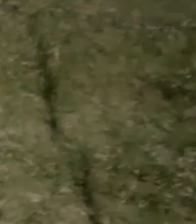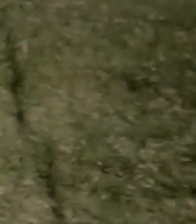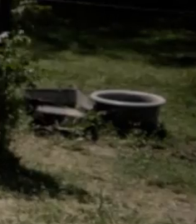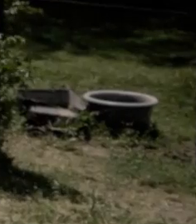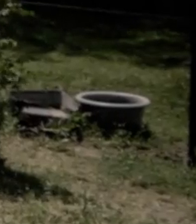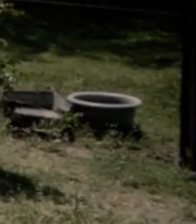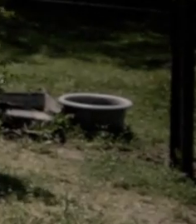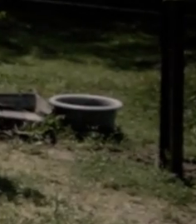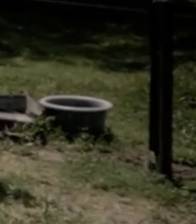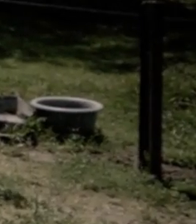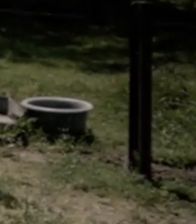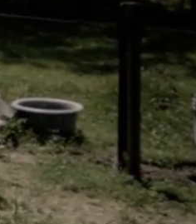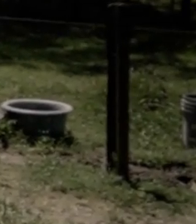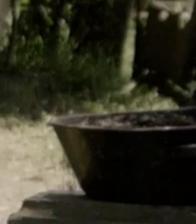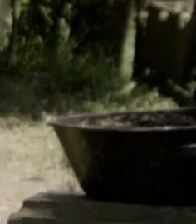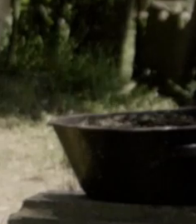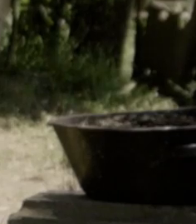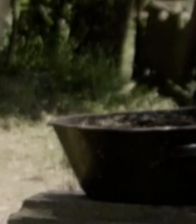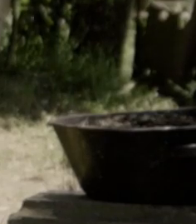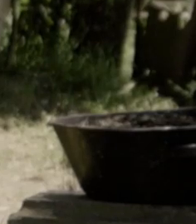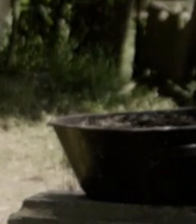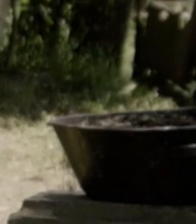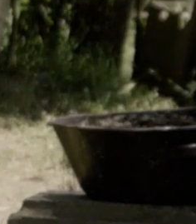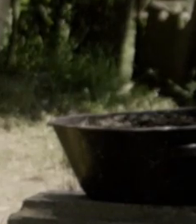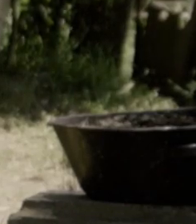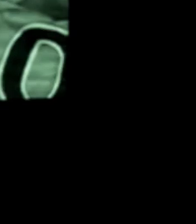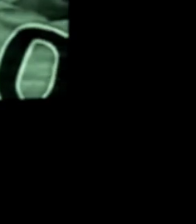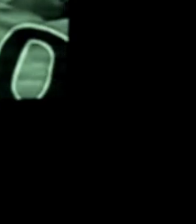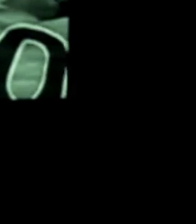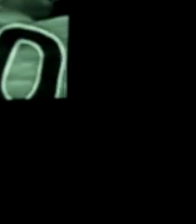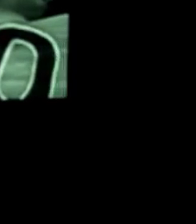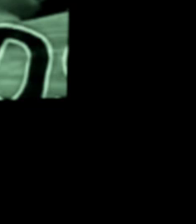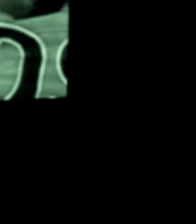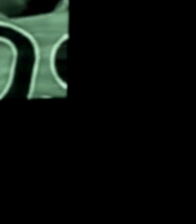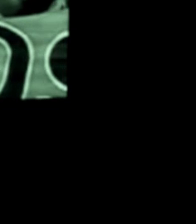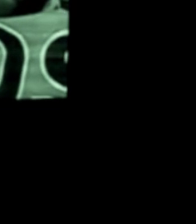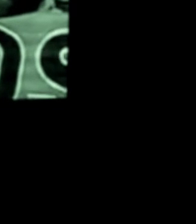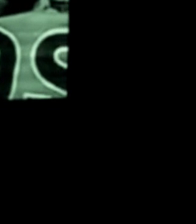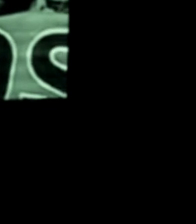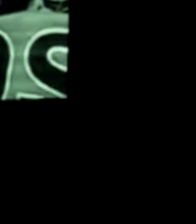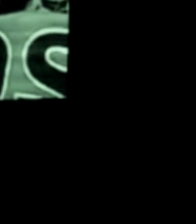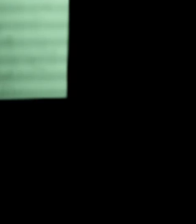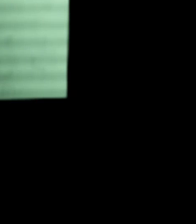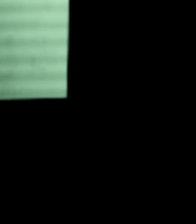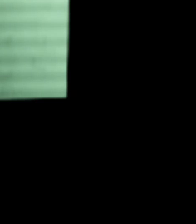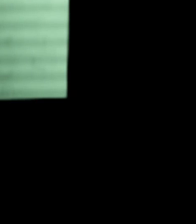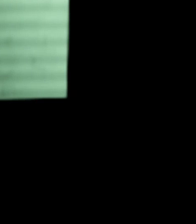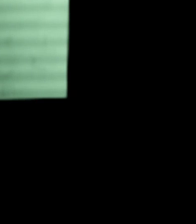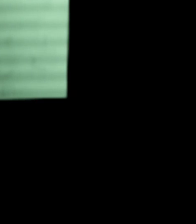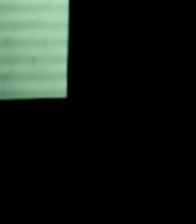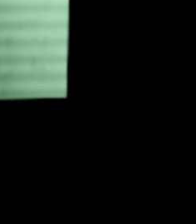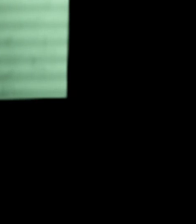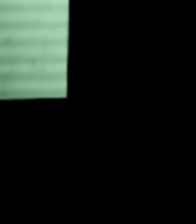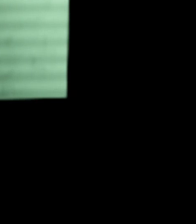no son mis obligaciones las conozco toda la vida el derecho pasaron 100 años sin reconocer las